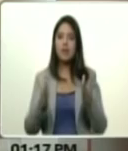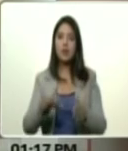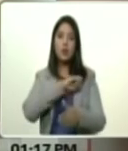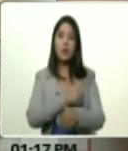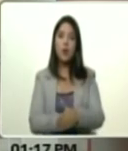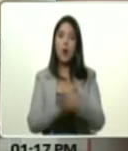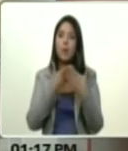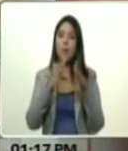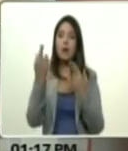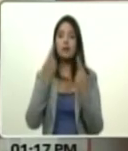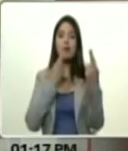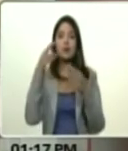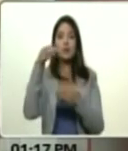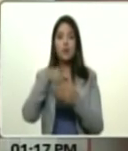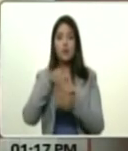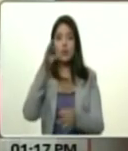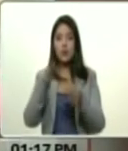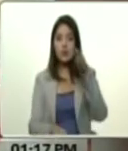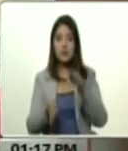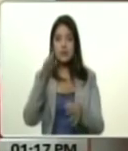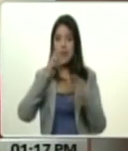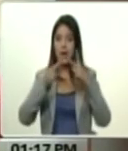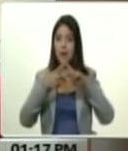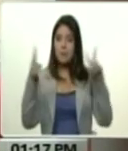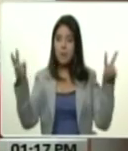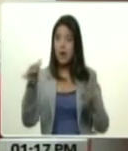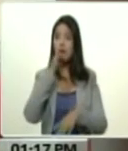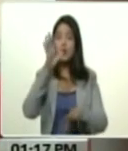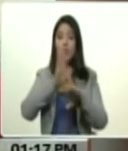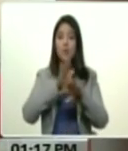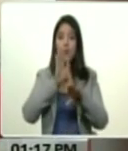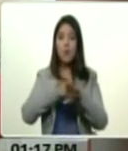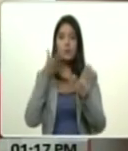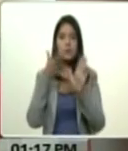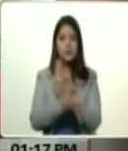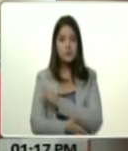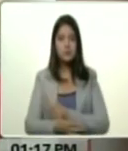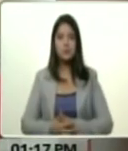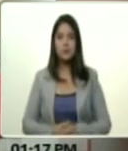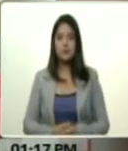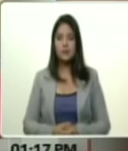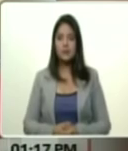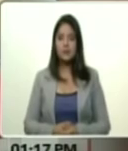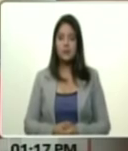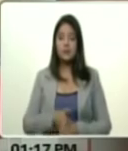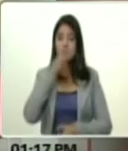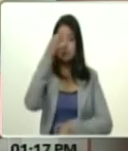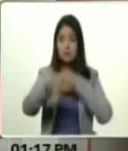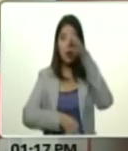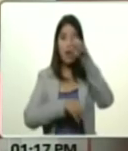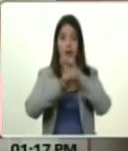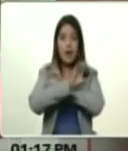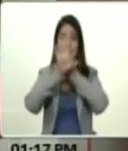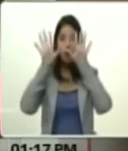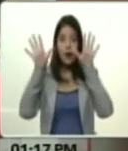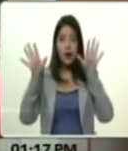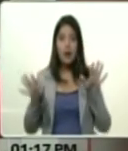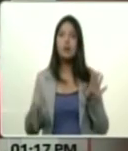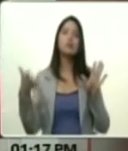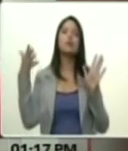Relaciones Interiores, Justicia y Paz e informar al país sobre el esclarecimiento del caso